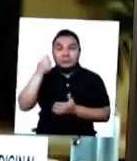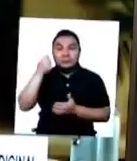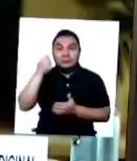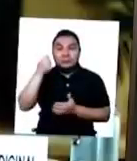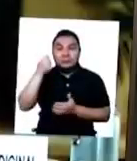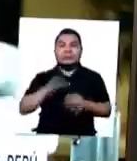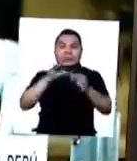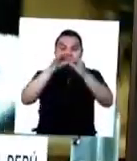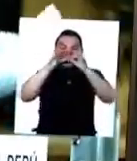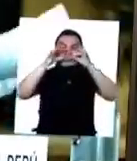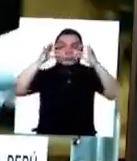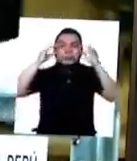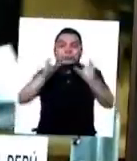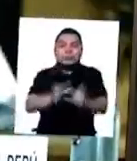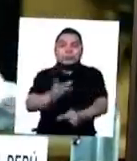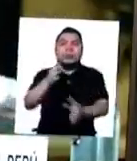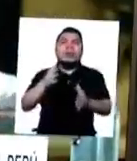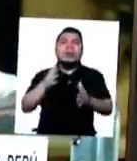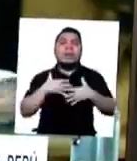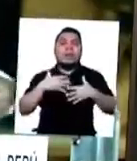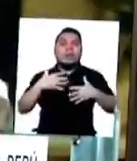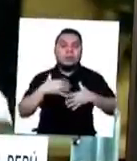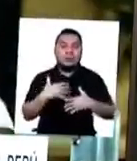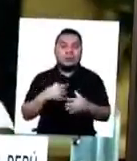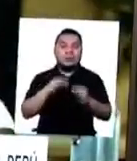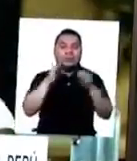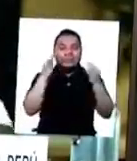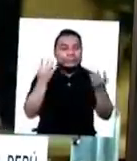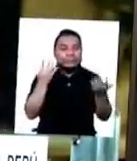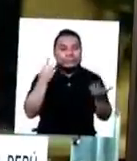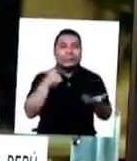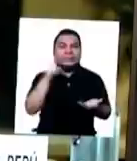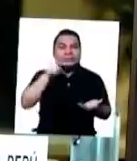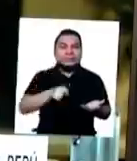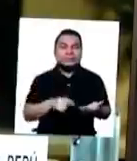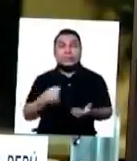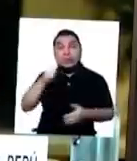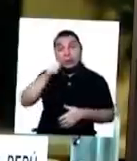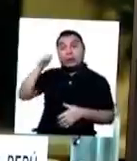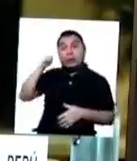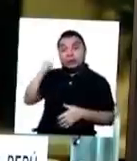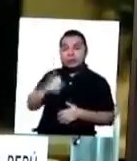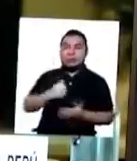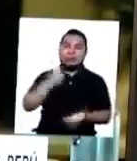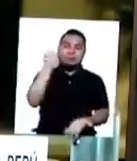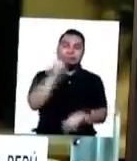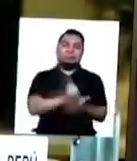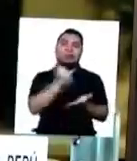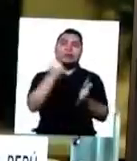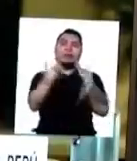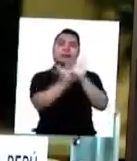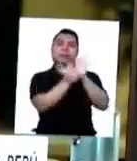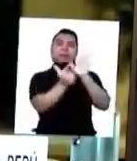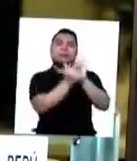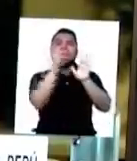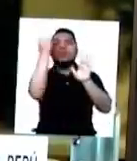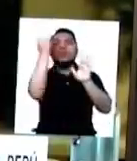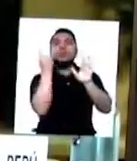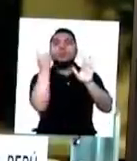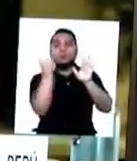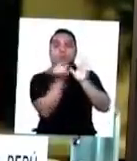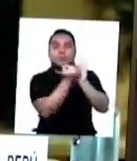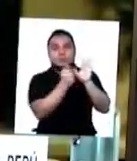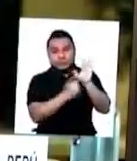y 20 días después, un mes y 20 días después, hace la finta de que va a estatizar las